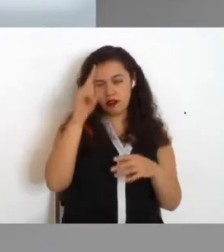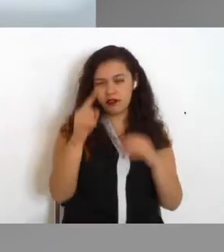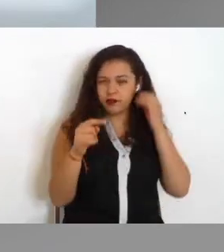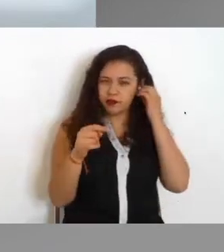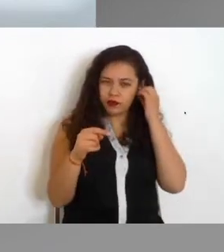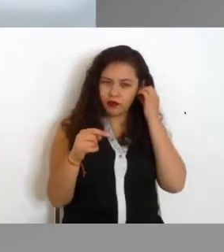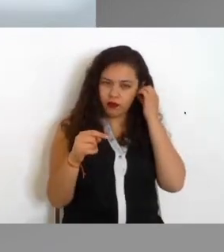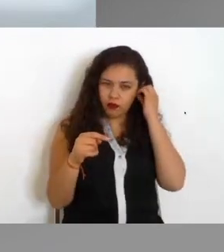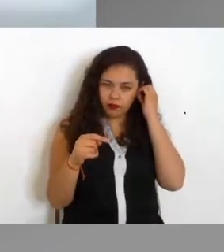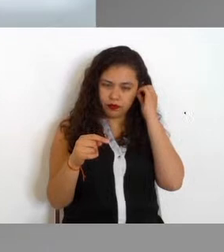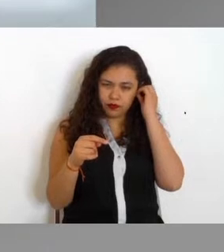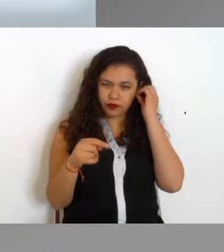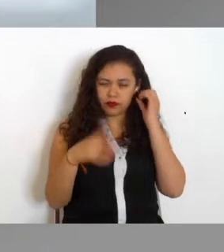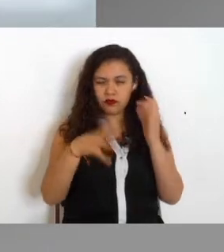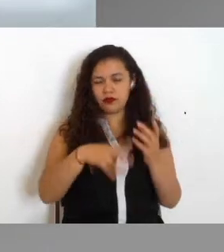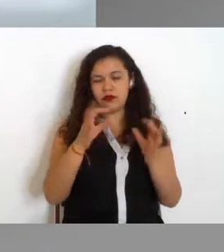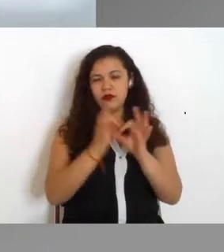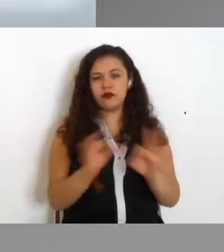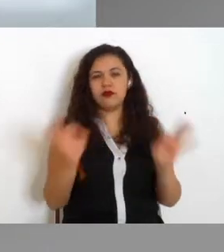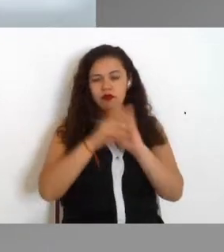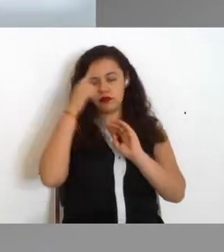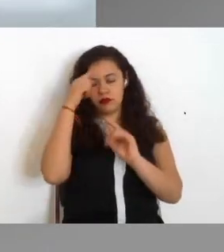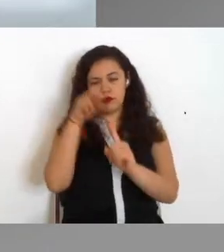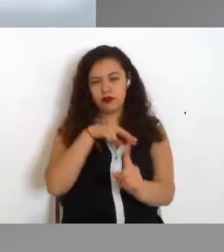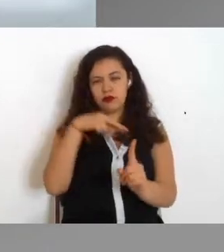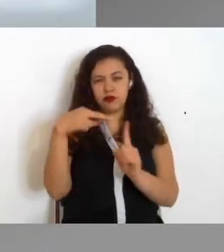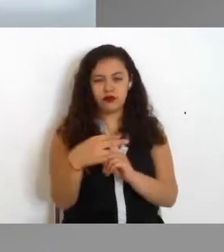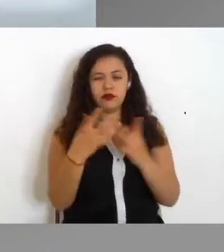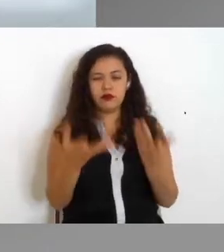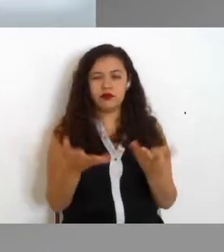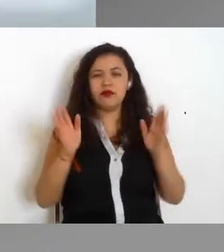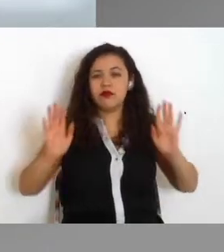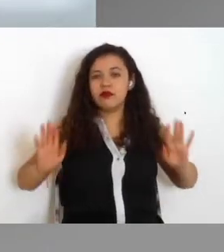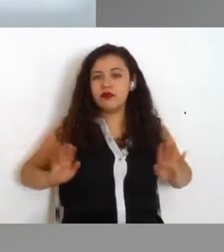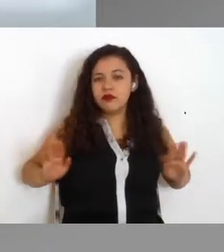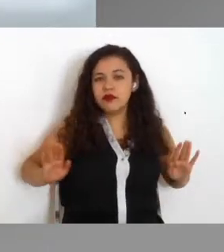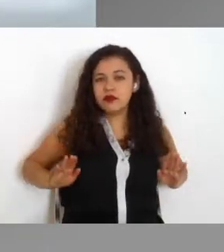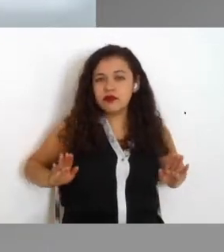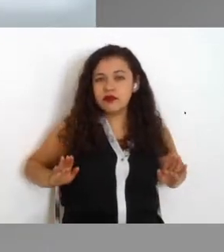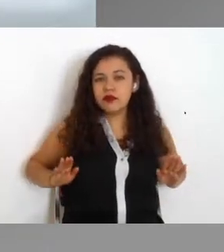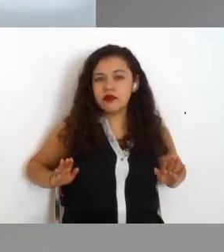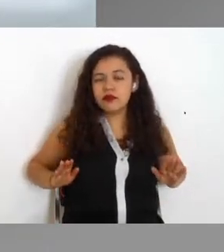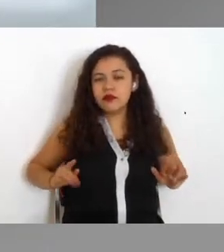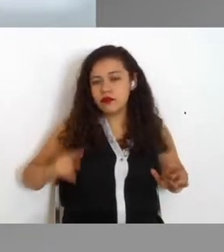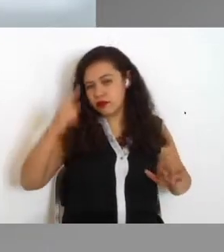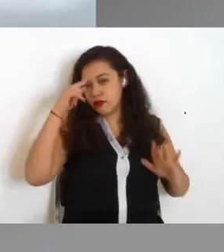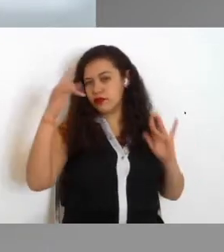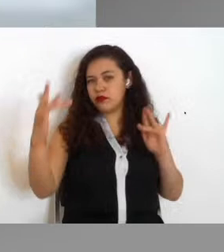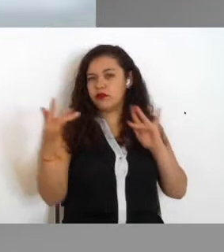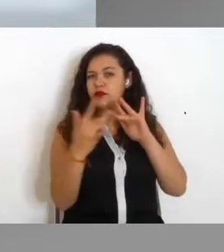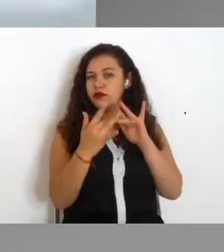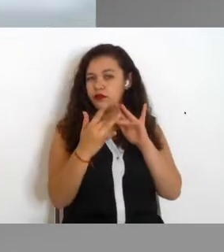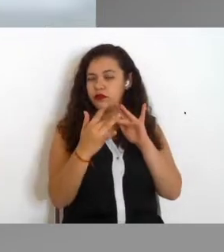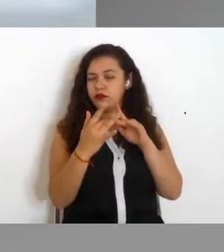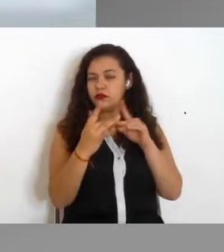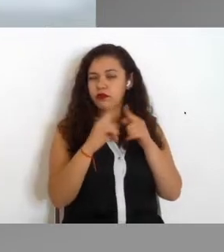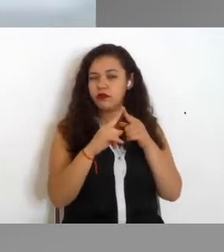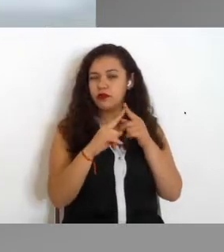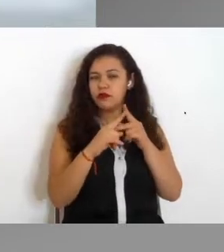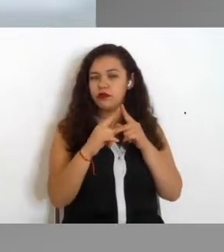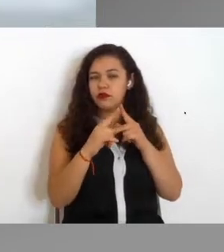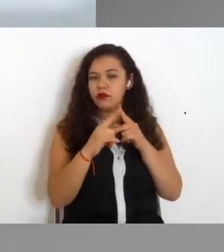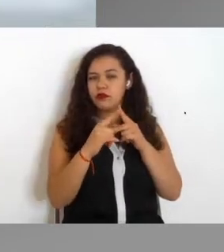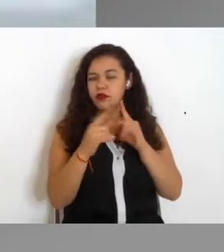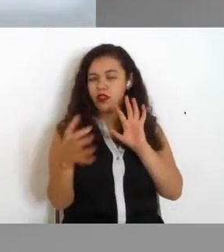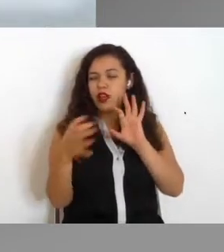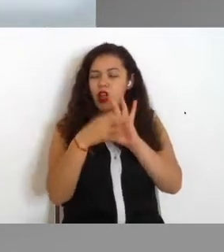importantísimas del observatorio es generar esta condición de vinculación de redes, ¿no? Es increíble que a